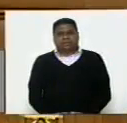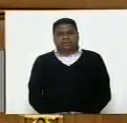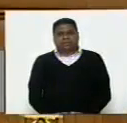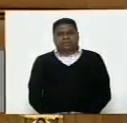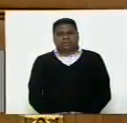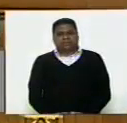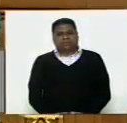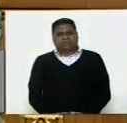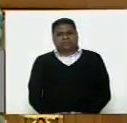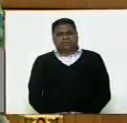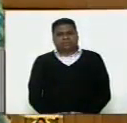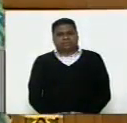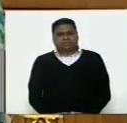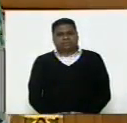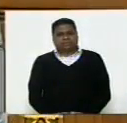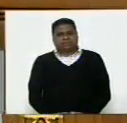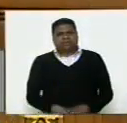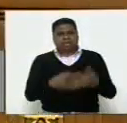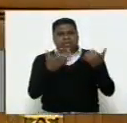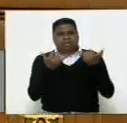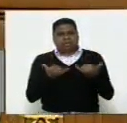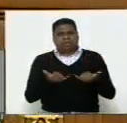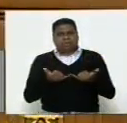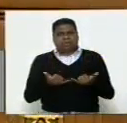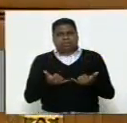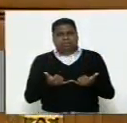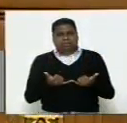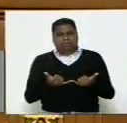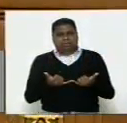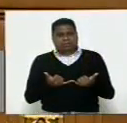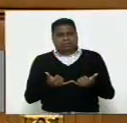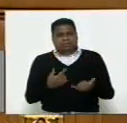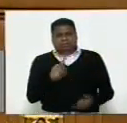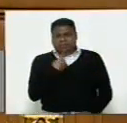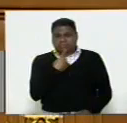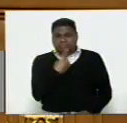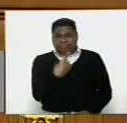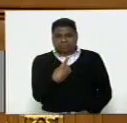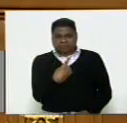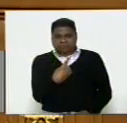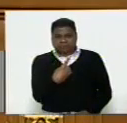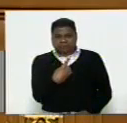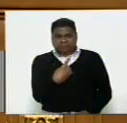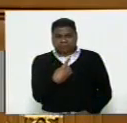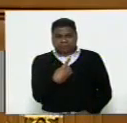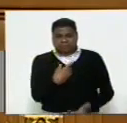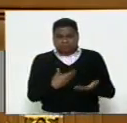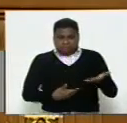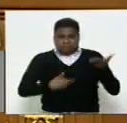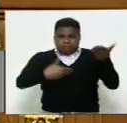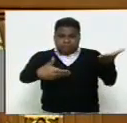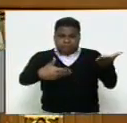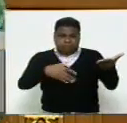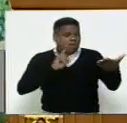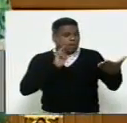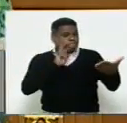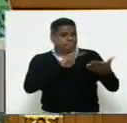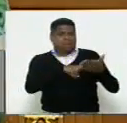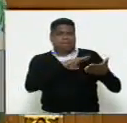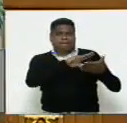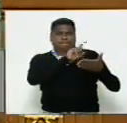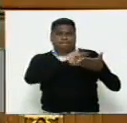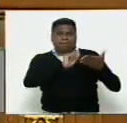esa. Entonces ella estudió y me presentó las